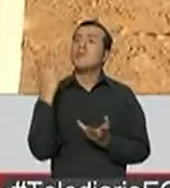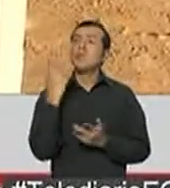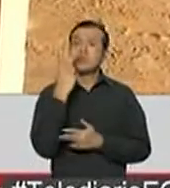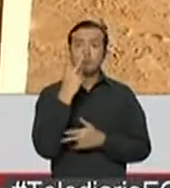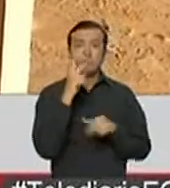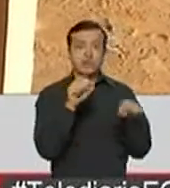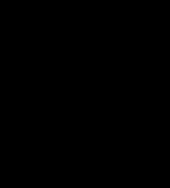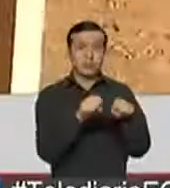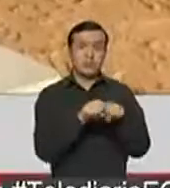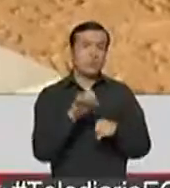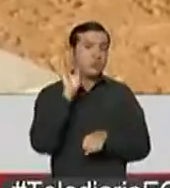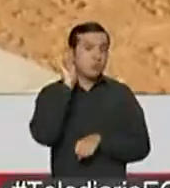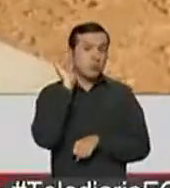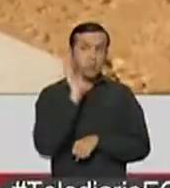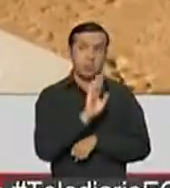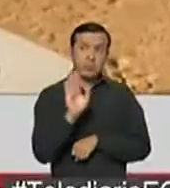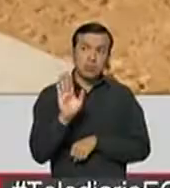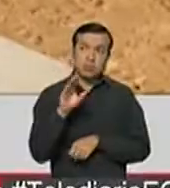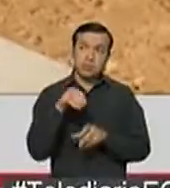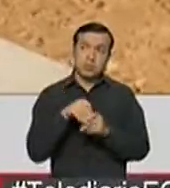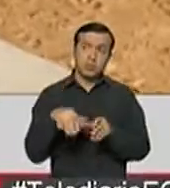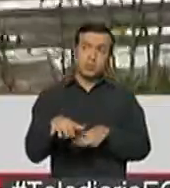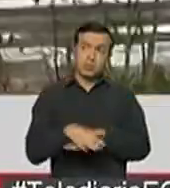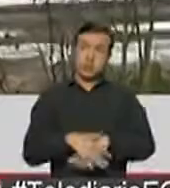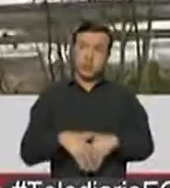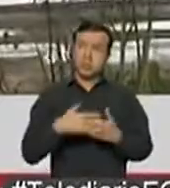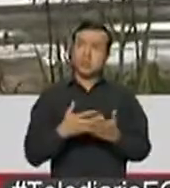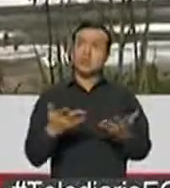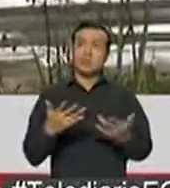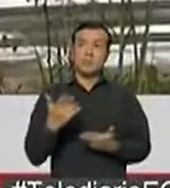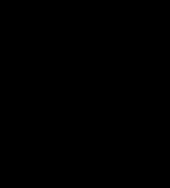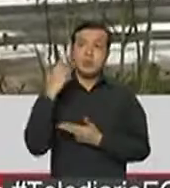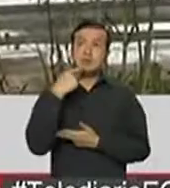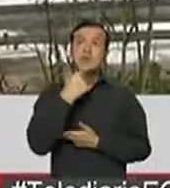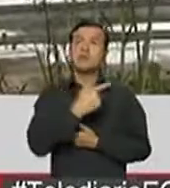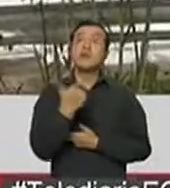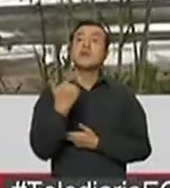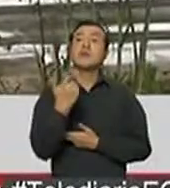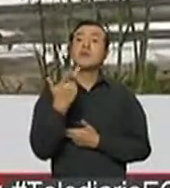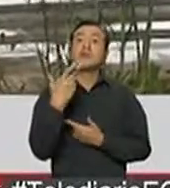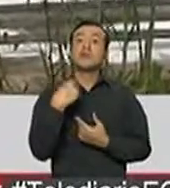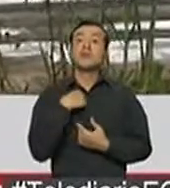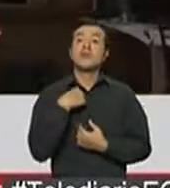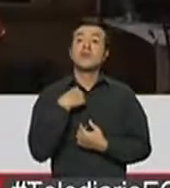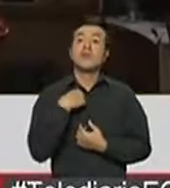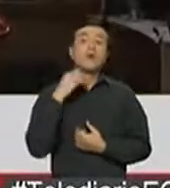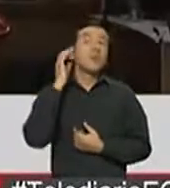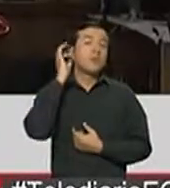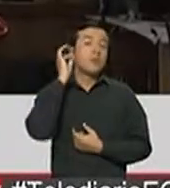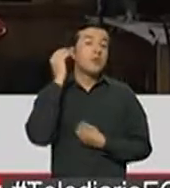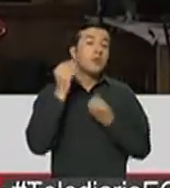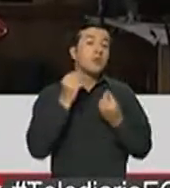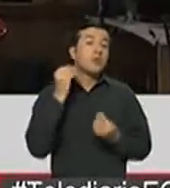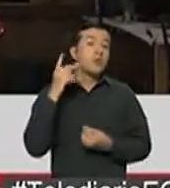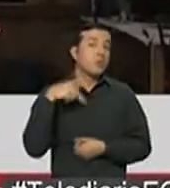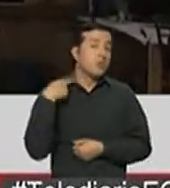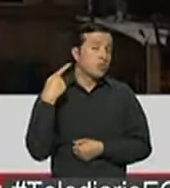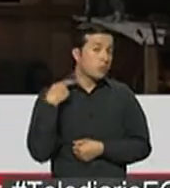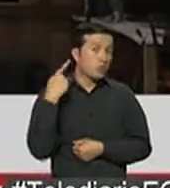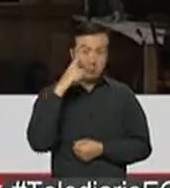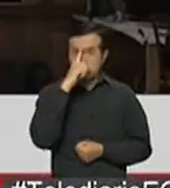pares de zapatos de mujer cerca de un tubo metálico. Los militares aseguran que esas prendas eran de mujeres que se dedicaban al trabajo